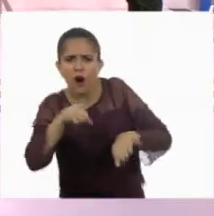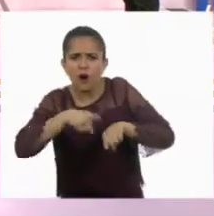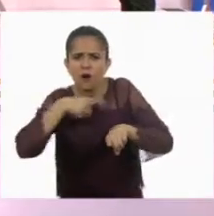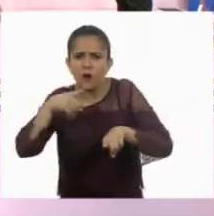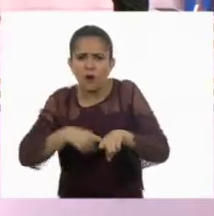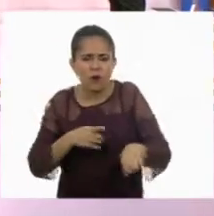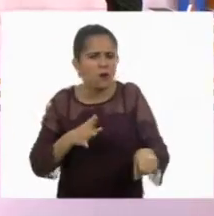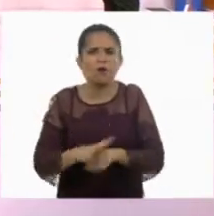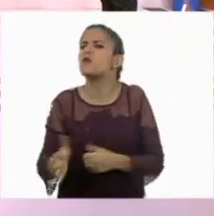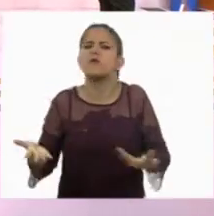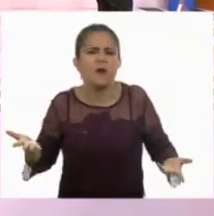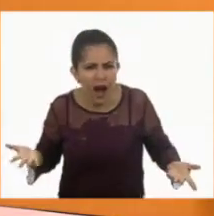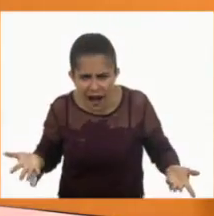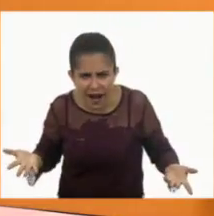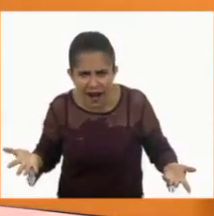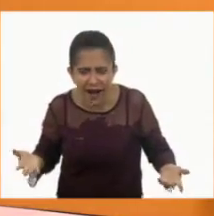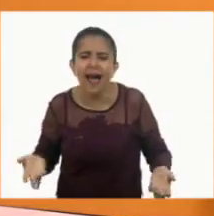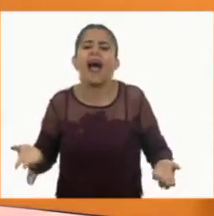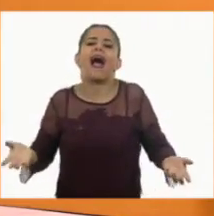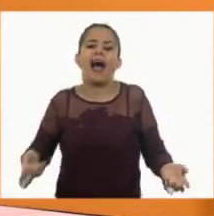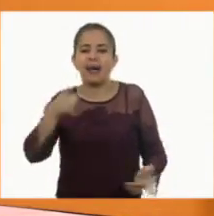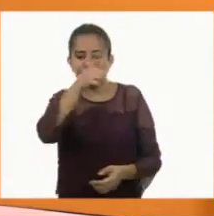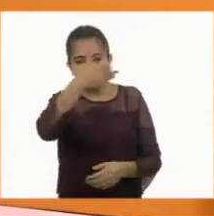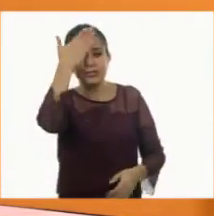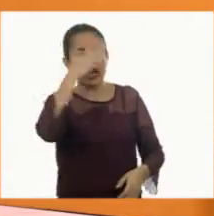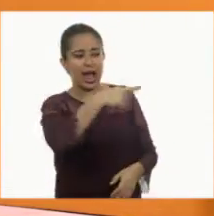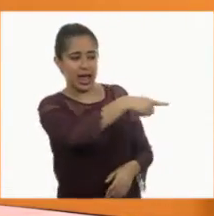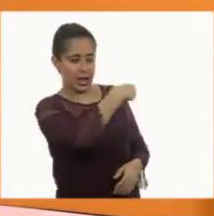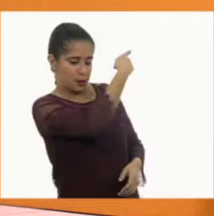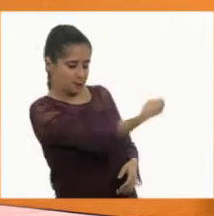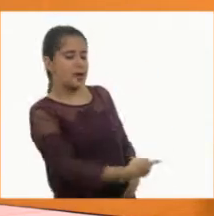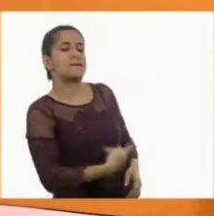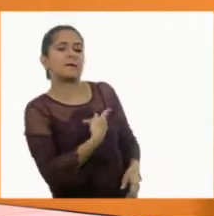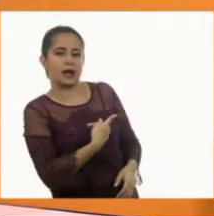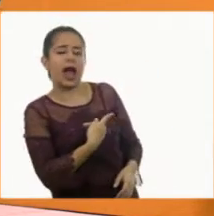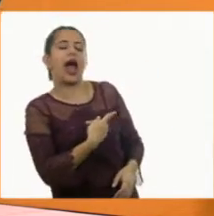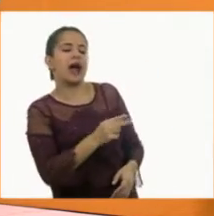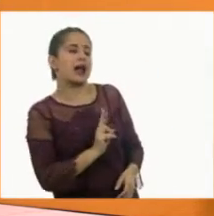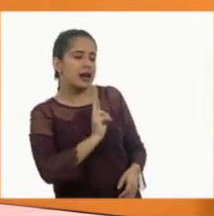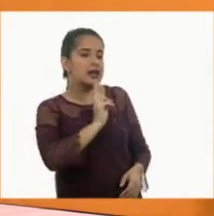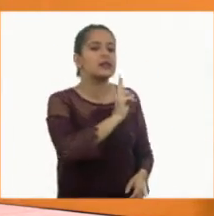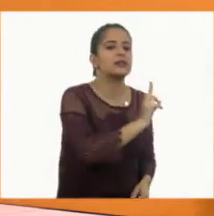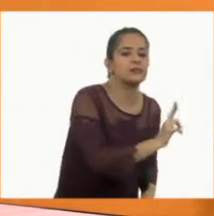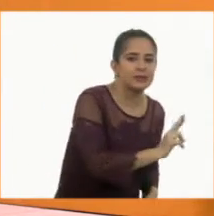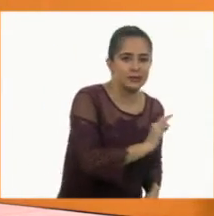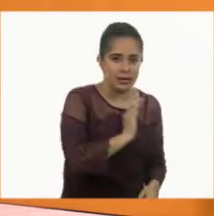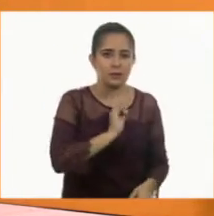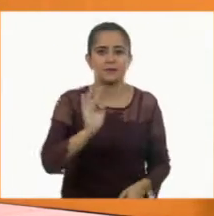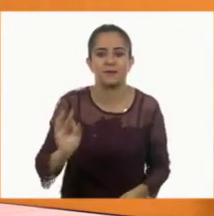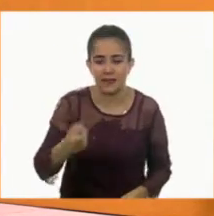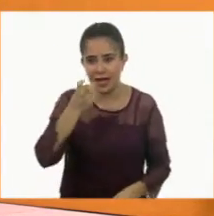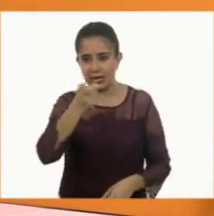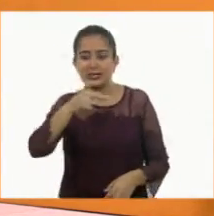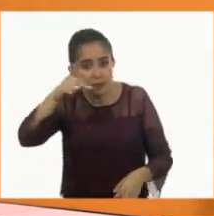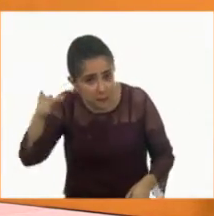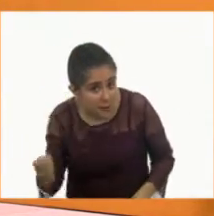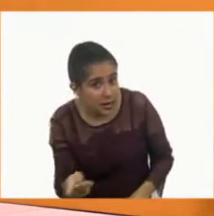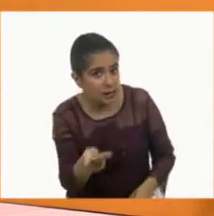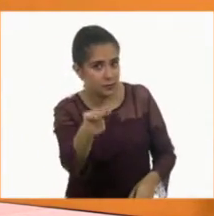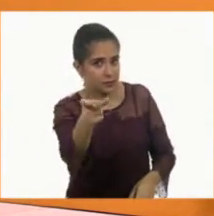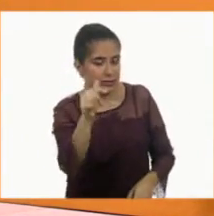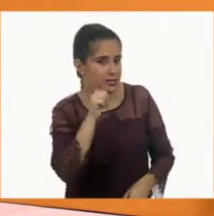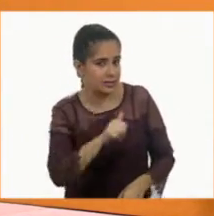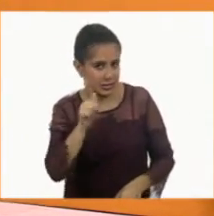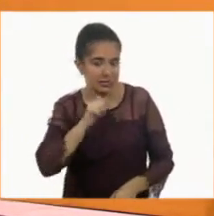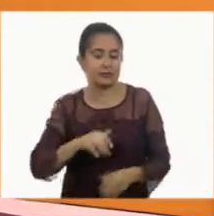muy bien. Ya vamos entendiendo las características que tienen estas oraciones interrogativas. Ahora vamos a jugar